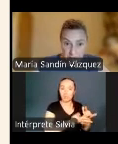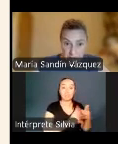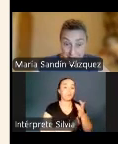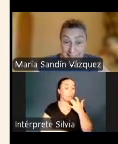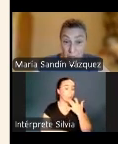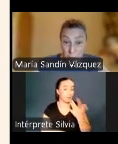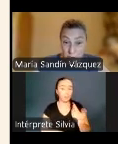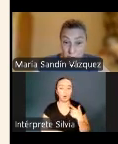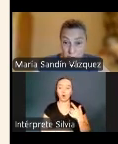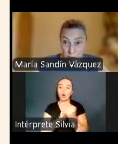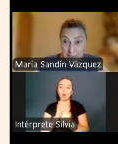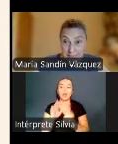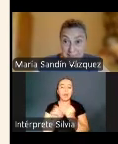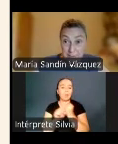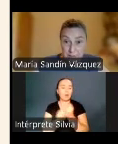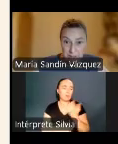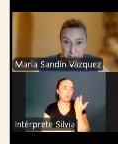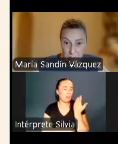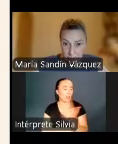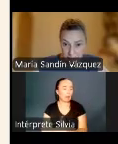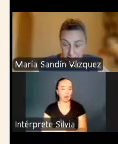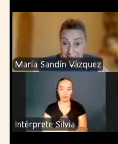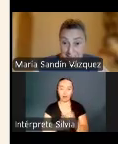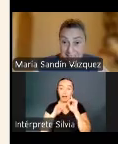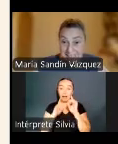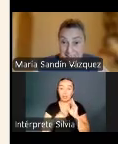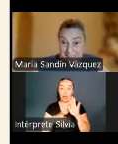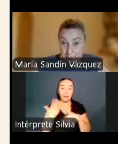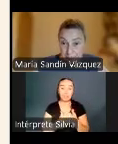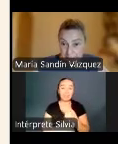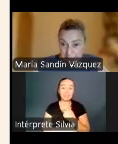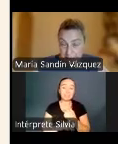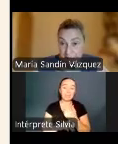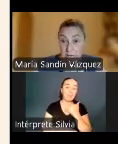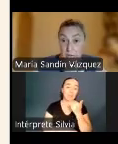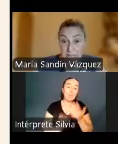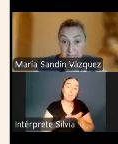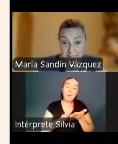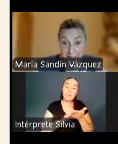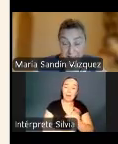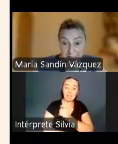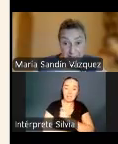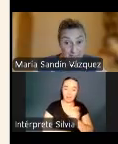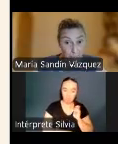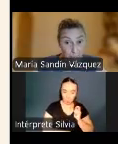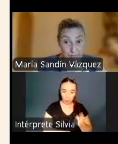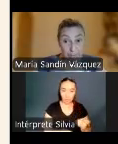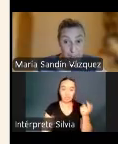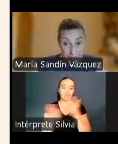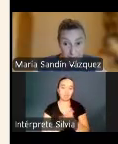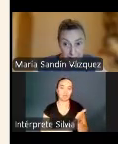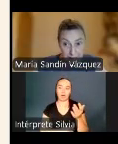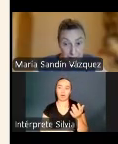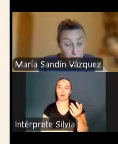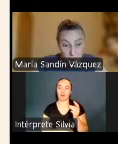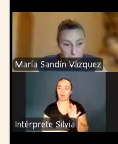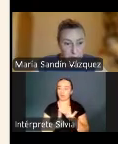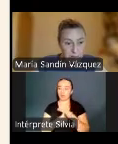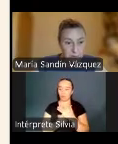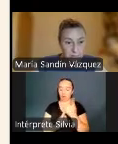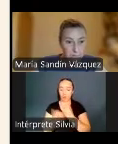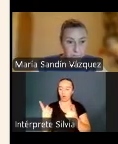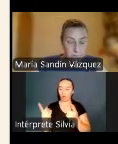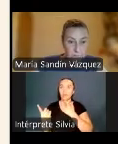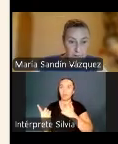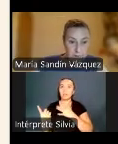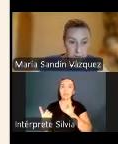condiciones laborales, en algunos casos de semiesclavitud, de estar ahí atrapadas en situaciones en las que se les prometen papeles y entonces